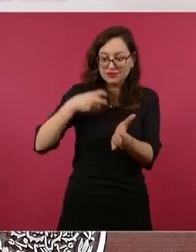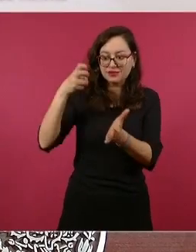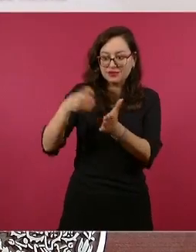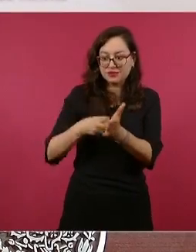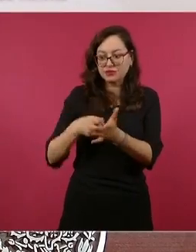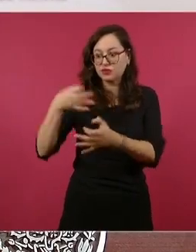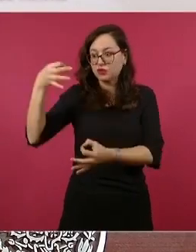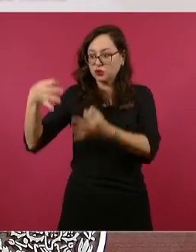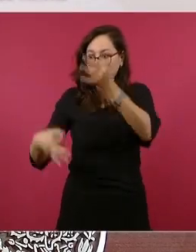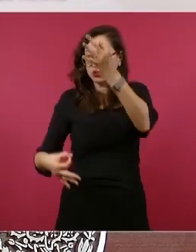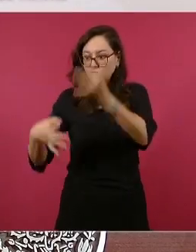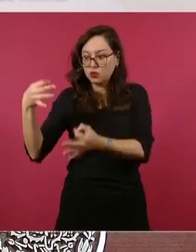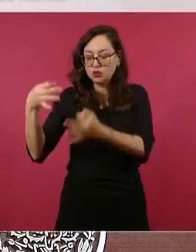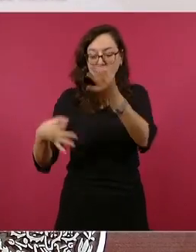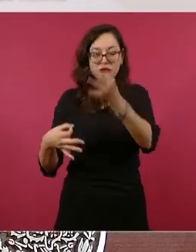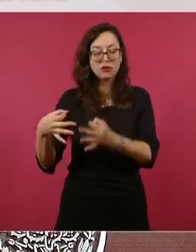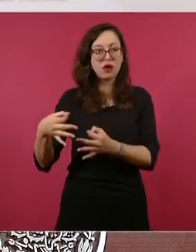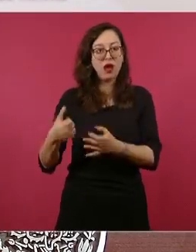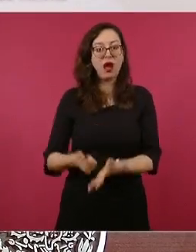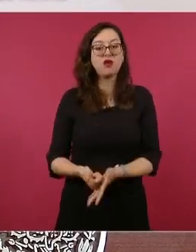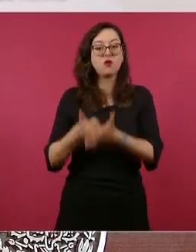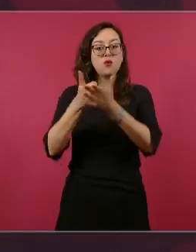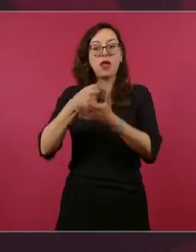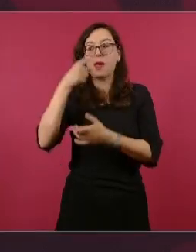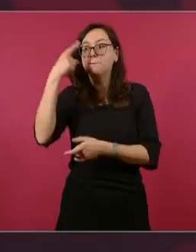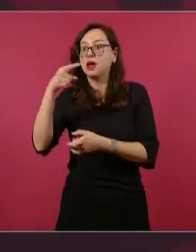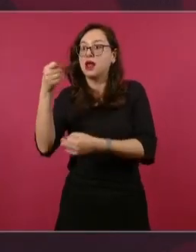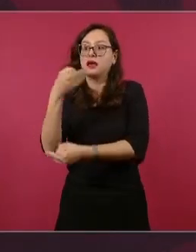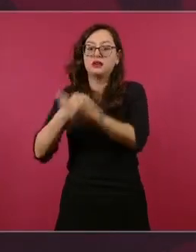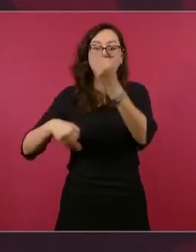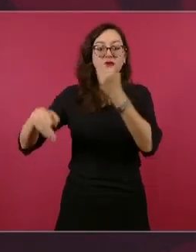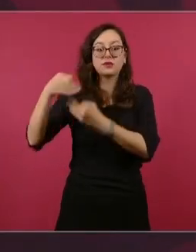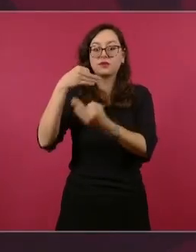de todos, de ellos,